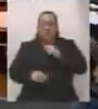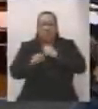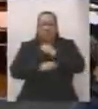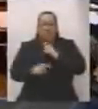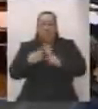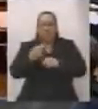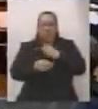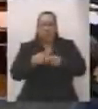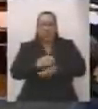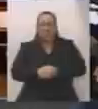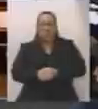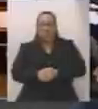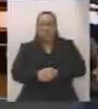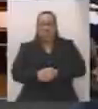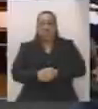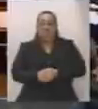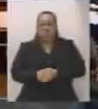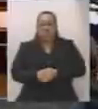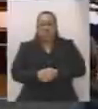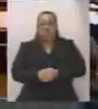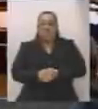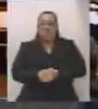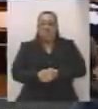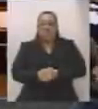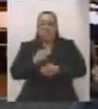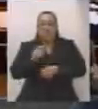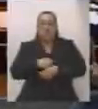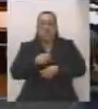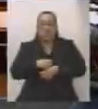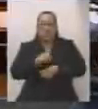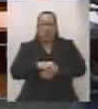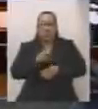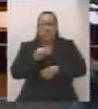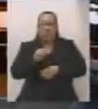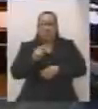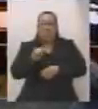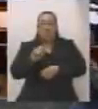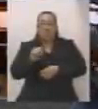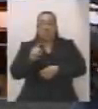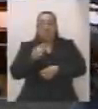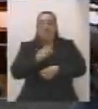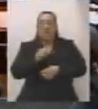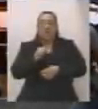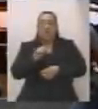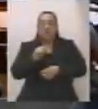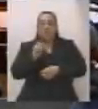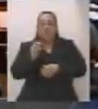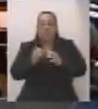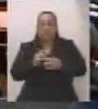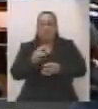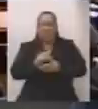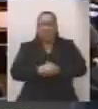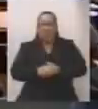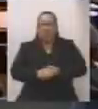del primer mundo. Y precisamente en este momento el doctor Maskin, Premio Nobel de Economía del año 2007,